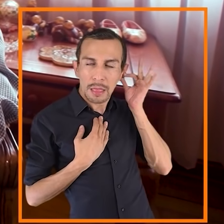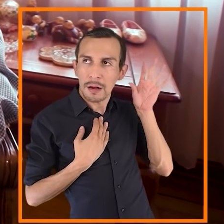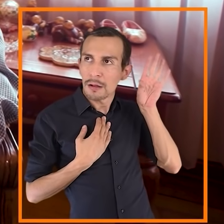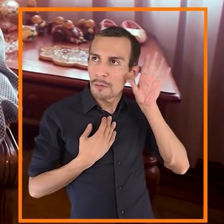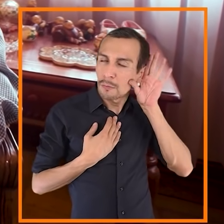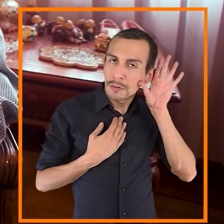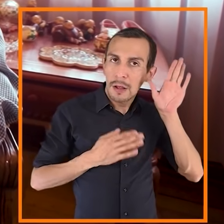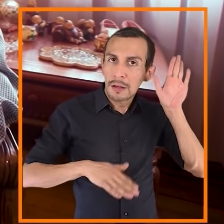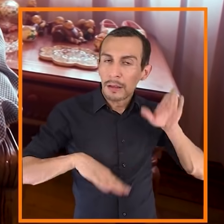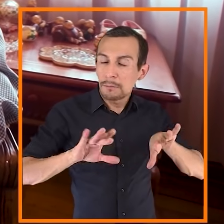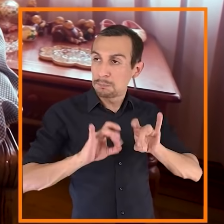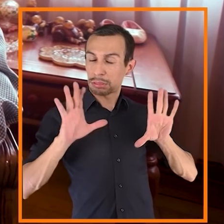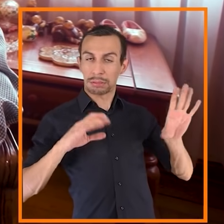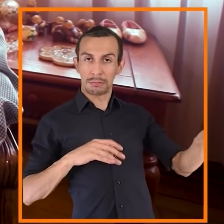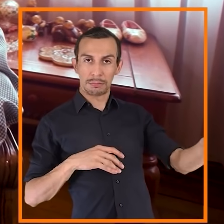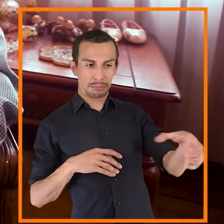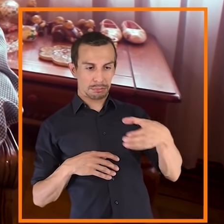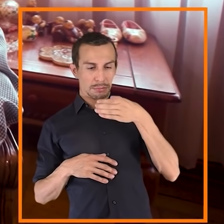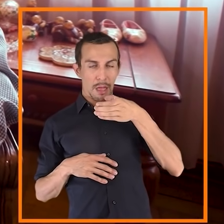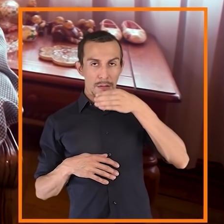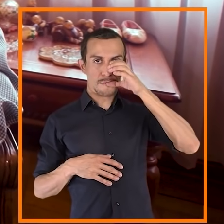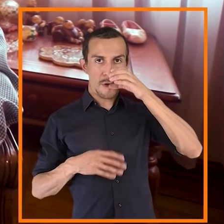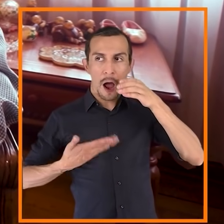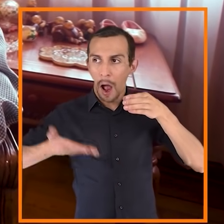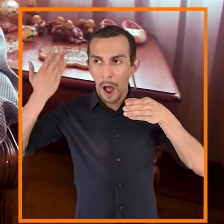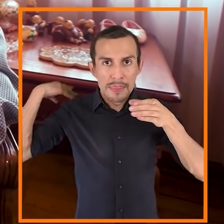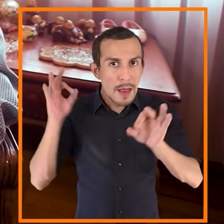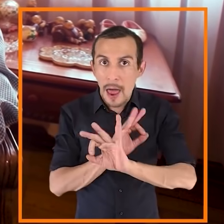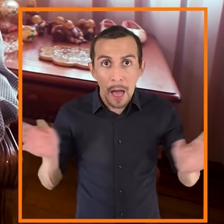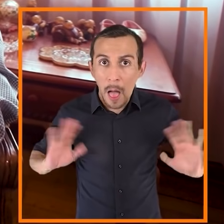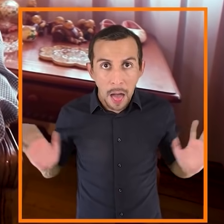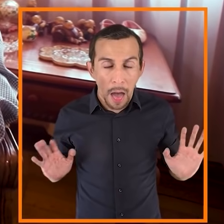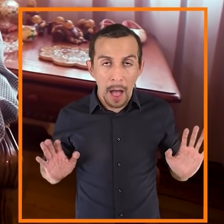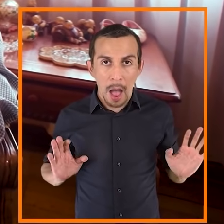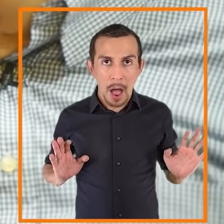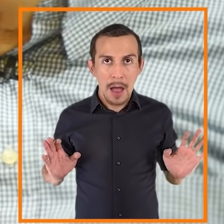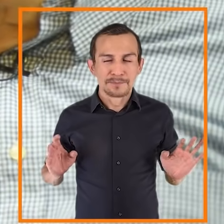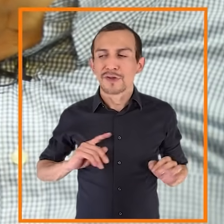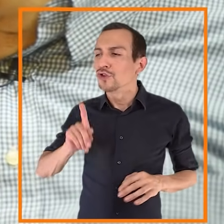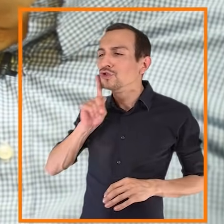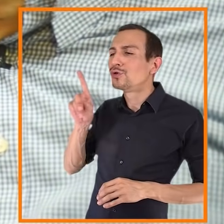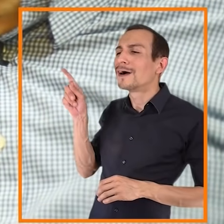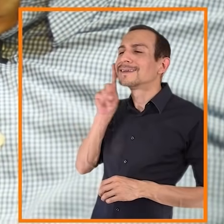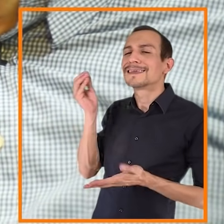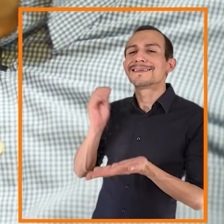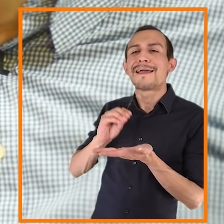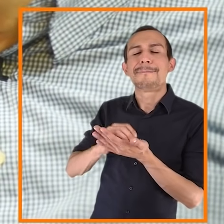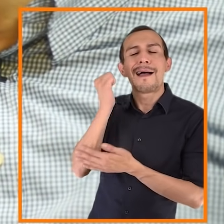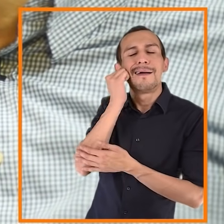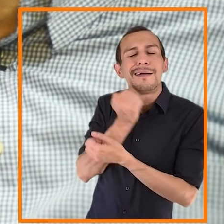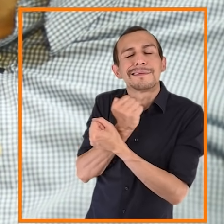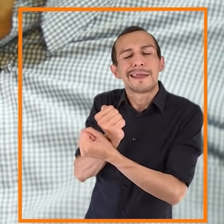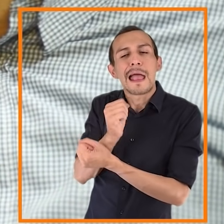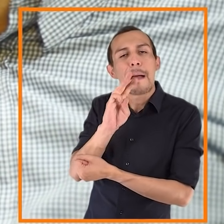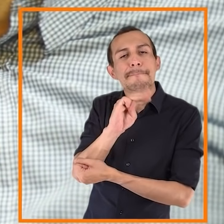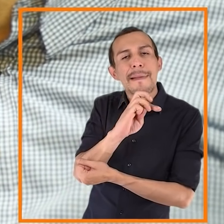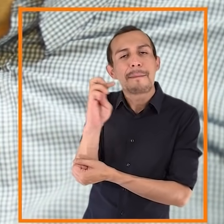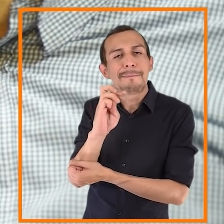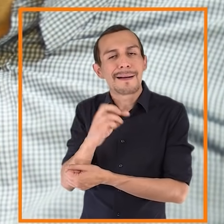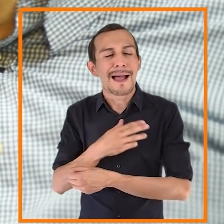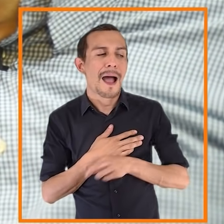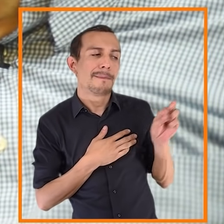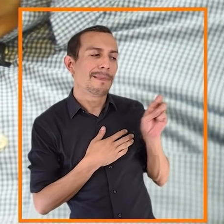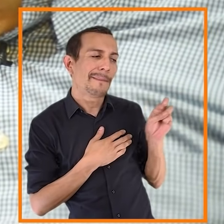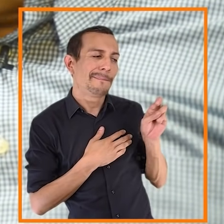escucha y de pronto va y me pasa el vaso de agua, lo que antes no ocurría. ¿A qué quieres más tú? ¿A la mamá o al papá?